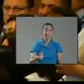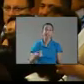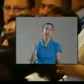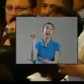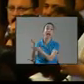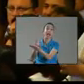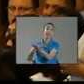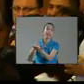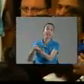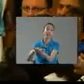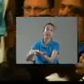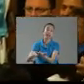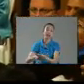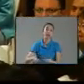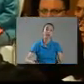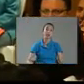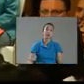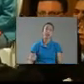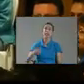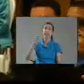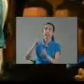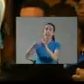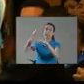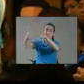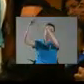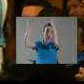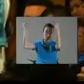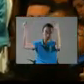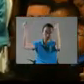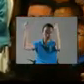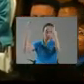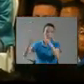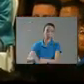Y vamos a durar toda la noche sin parar.